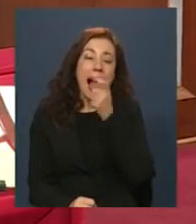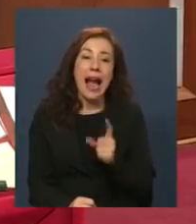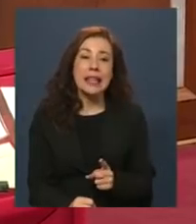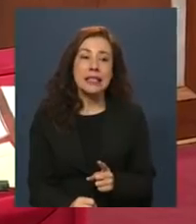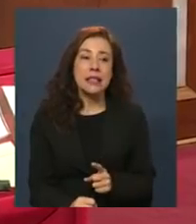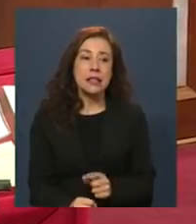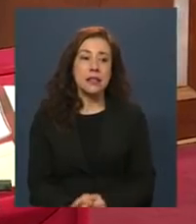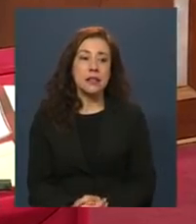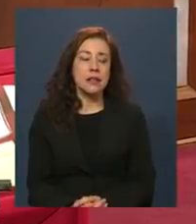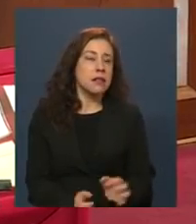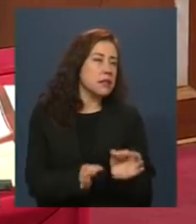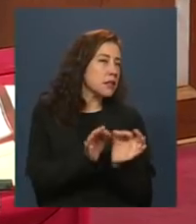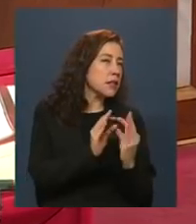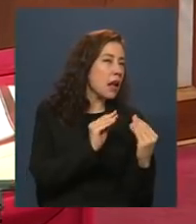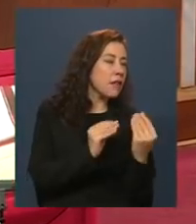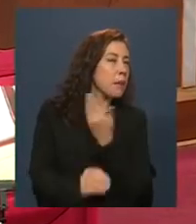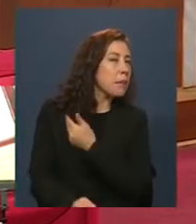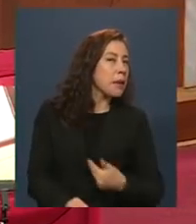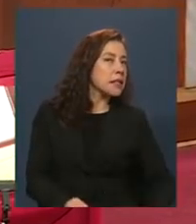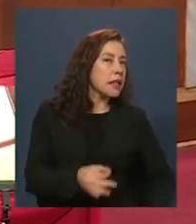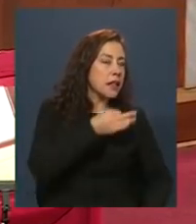hecho,